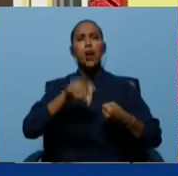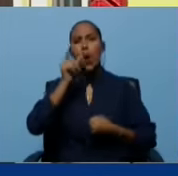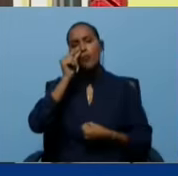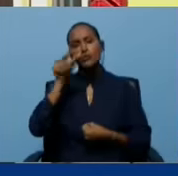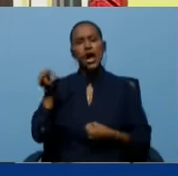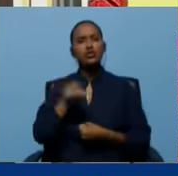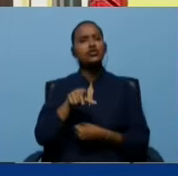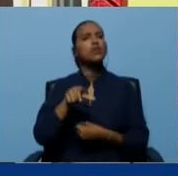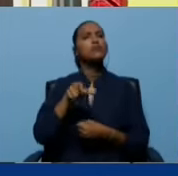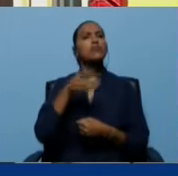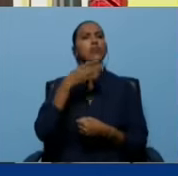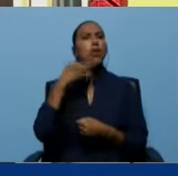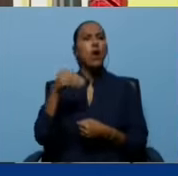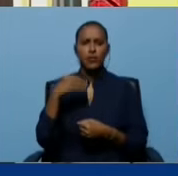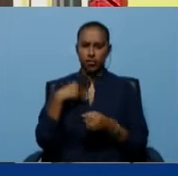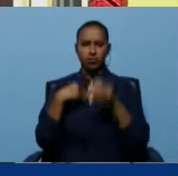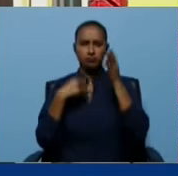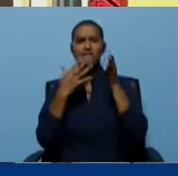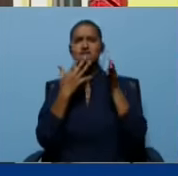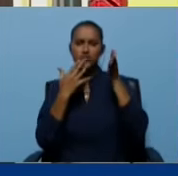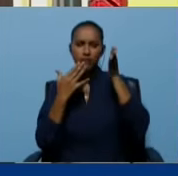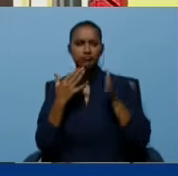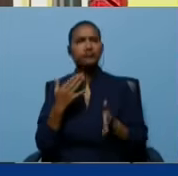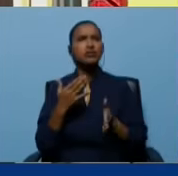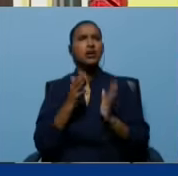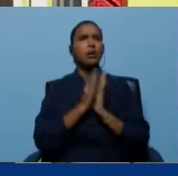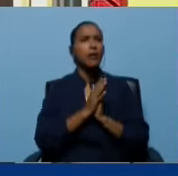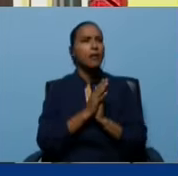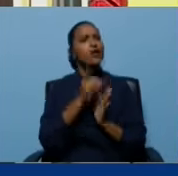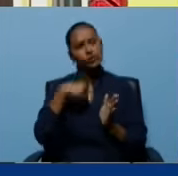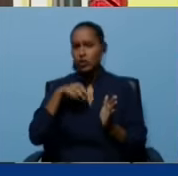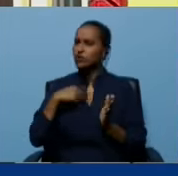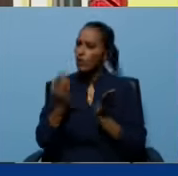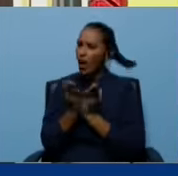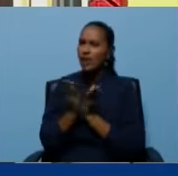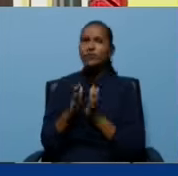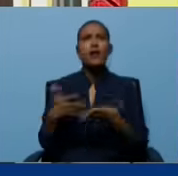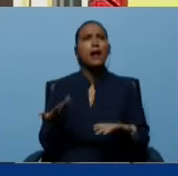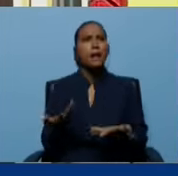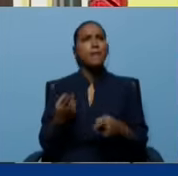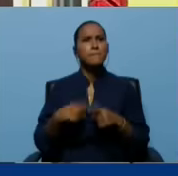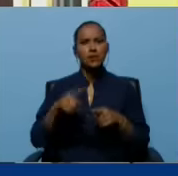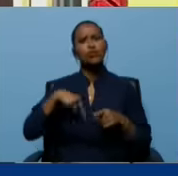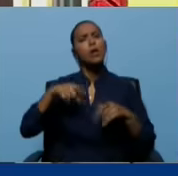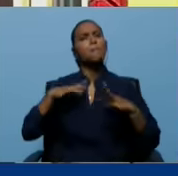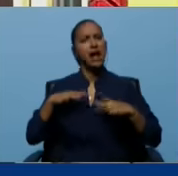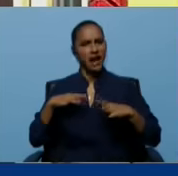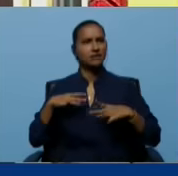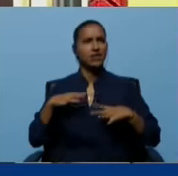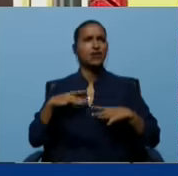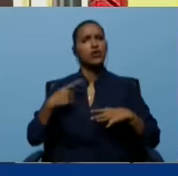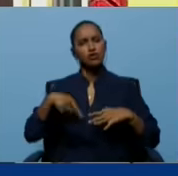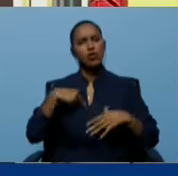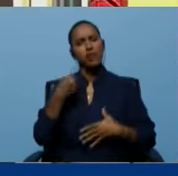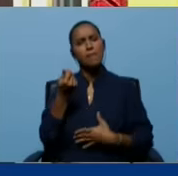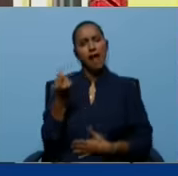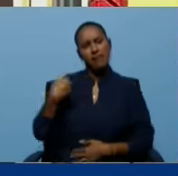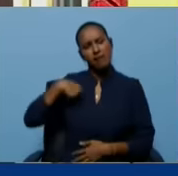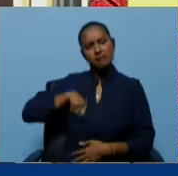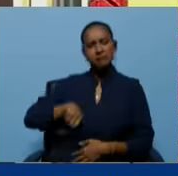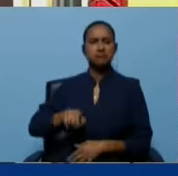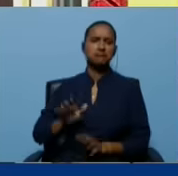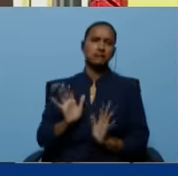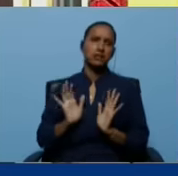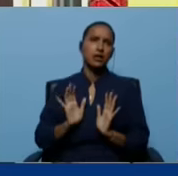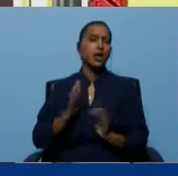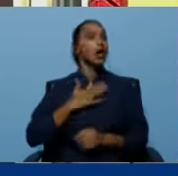muchachos. Yo bajé el vidrio, ven acá muchachos. No, nosotros somos estudiantes, pero como estamos de vacaciones salimos y nos ganamos una platica. Y